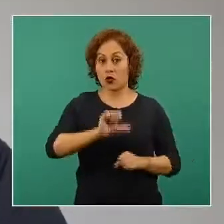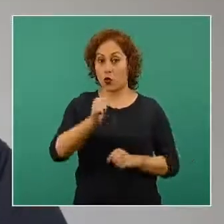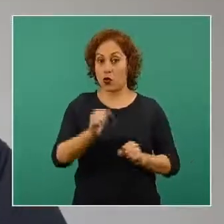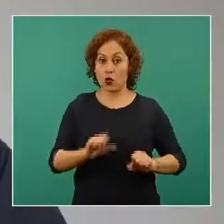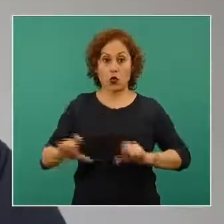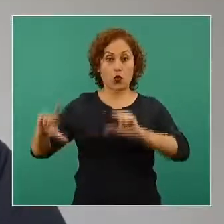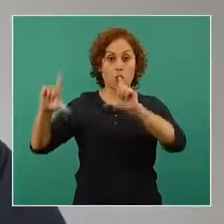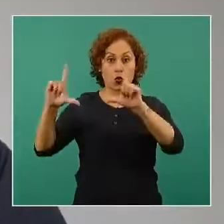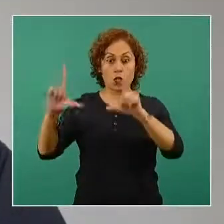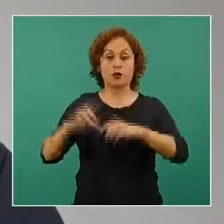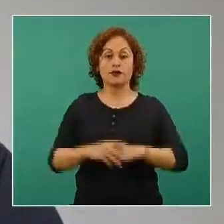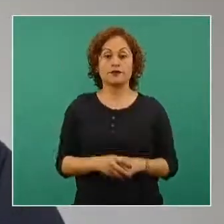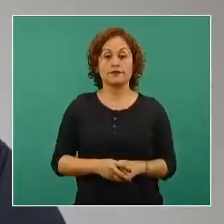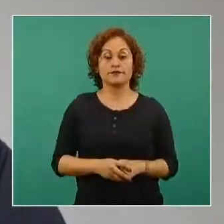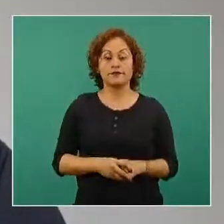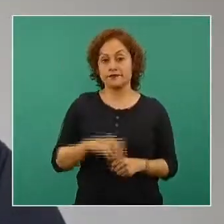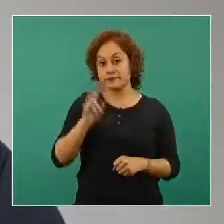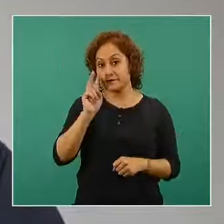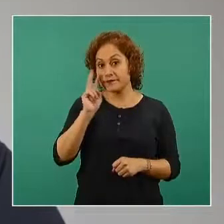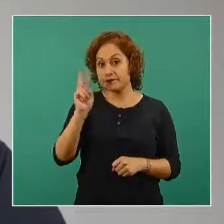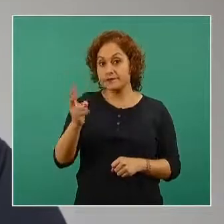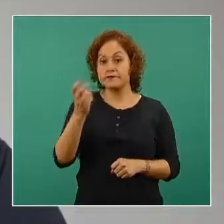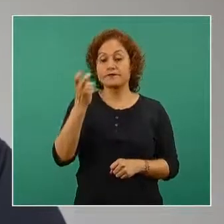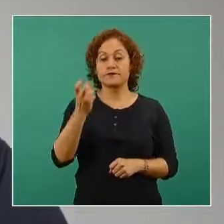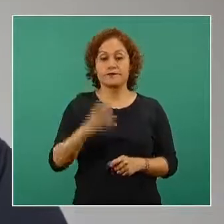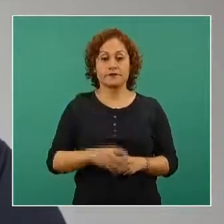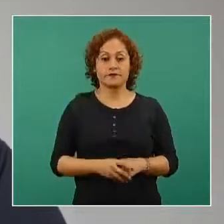vamos a ver un poco el comportamiento